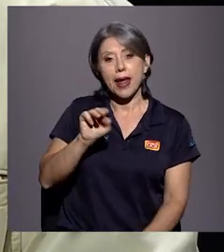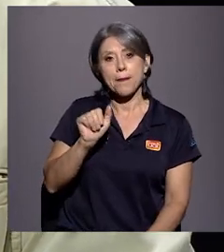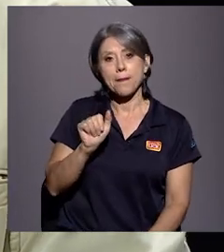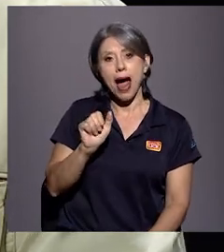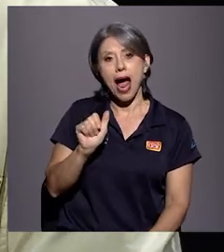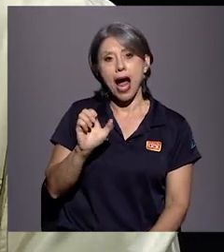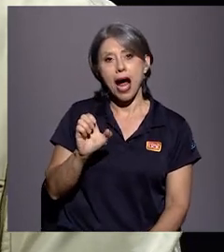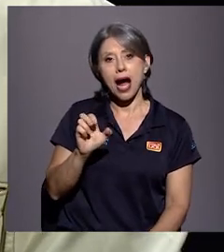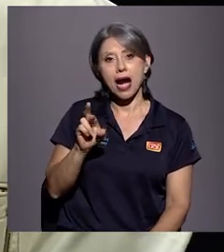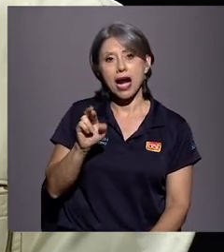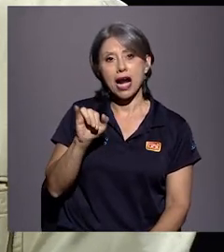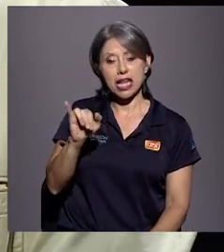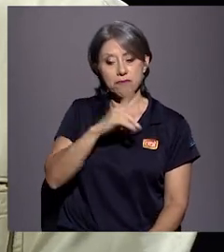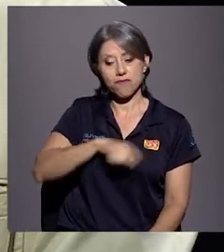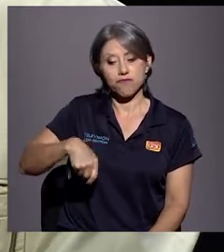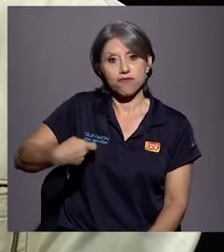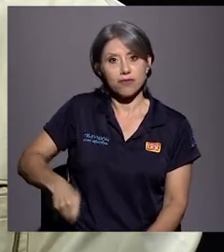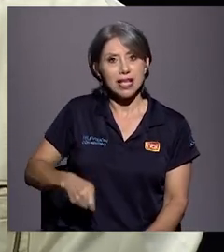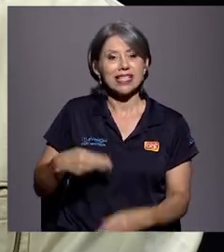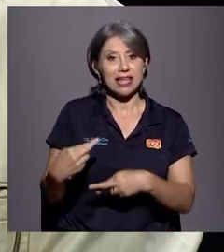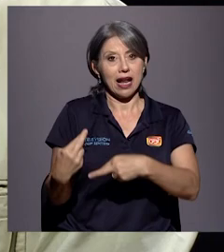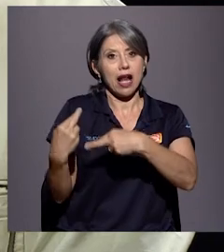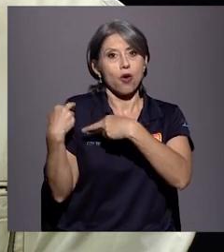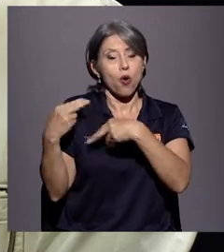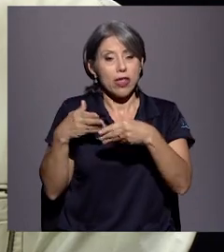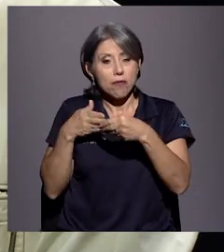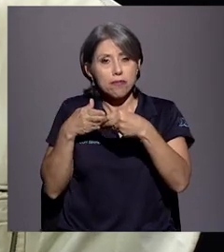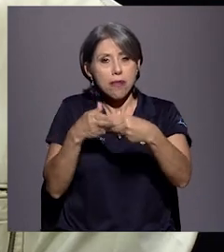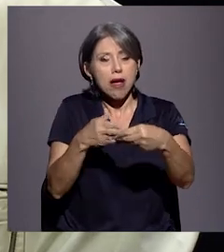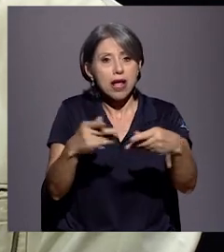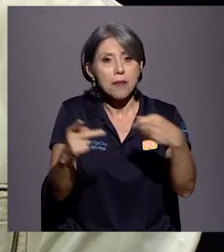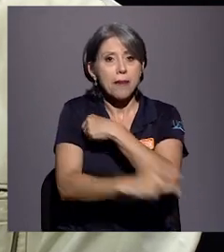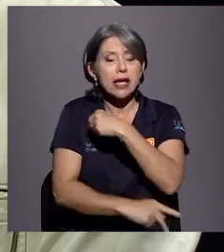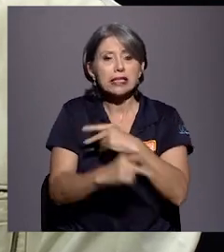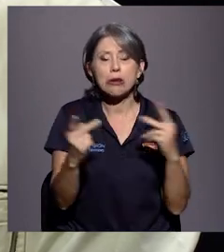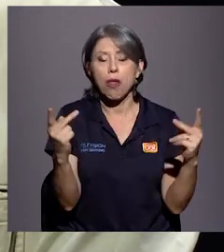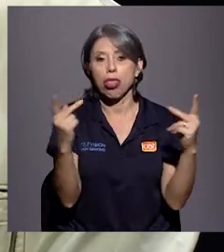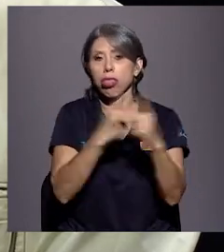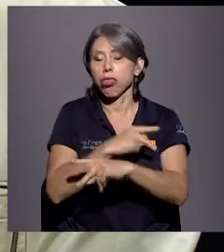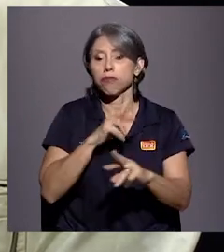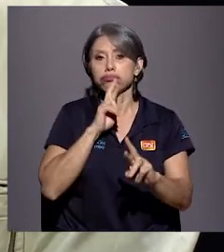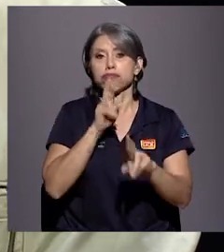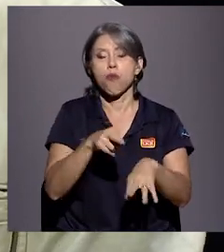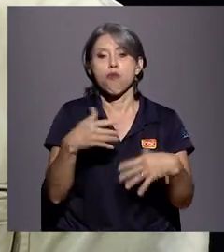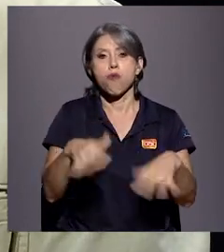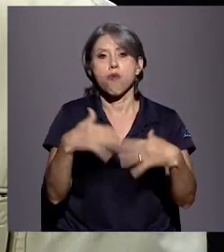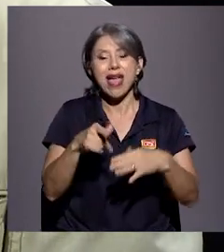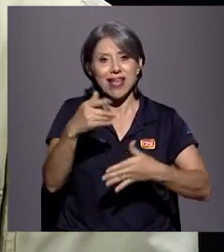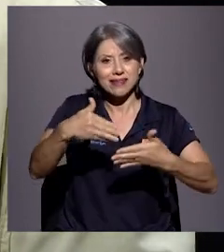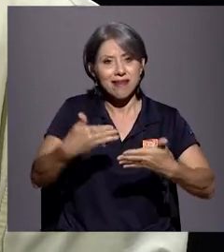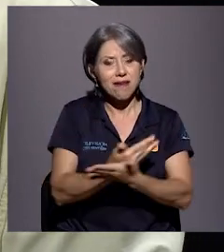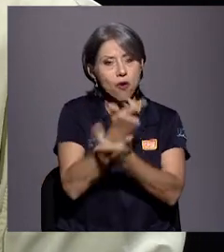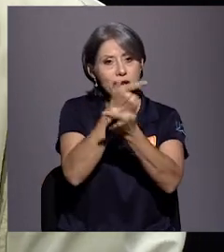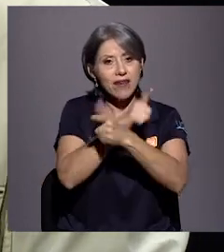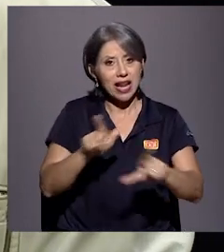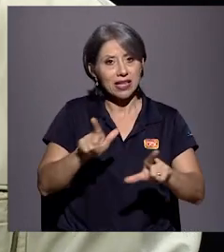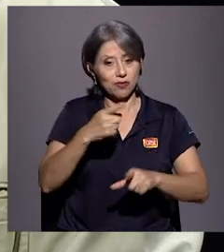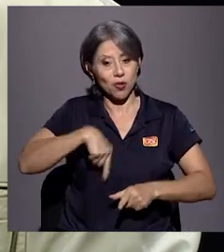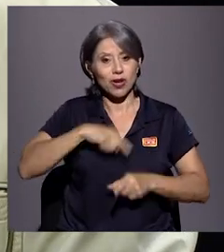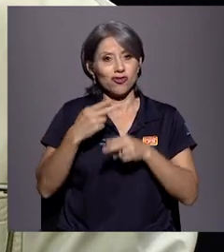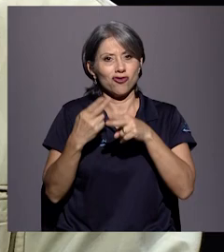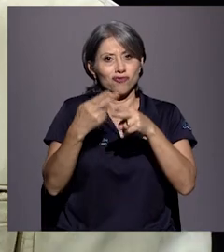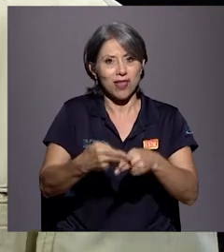encargó de conducir en el país con los peores resultados posibles, este neoliberalismo como lo